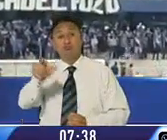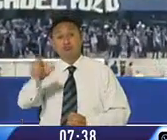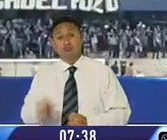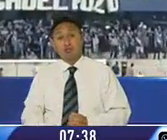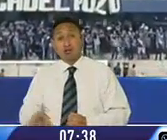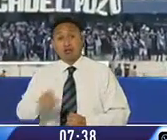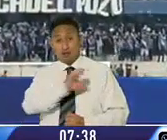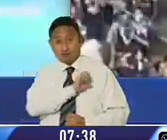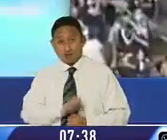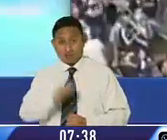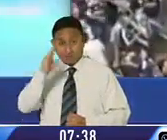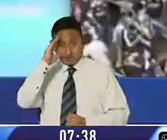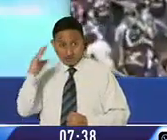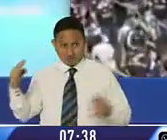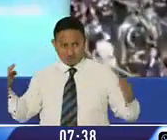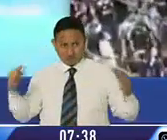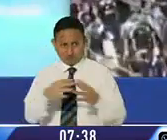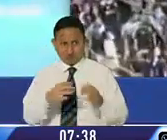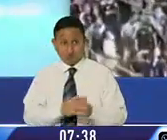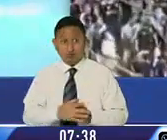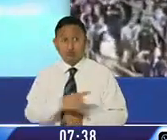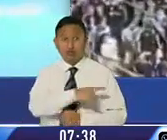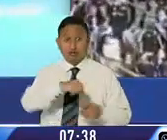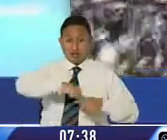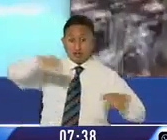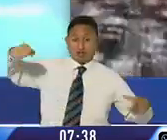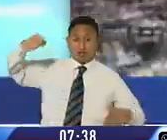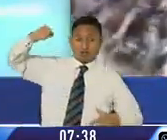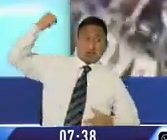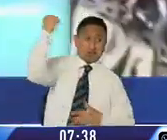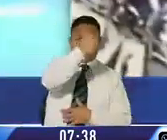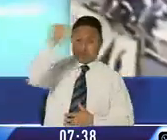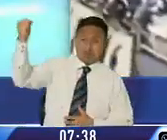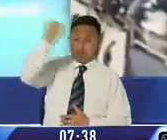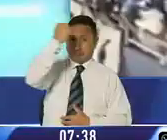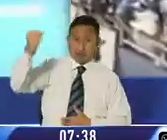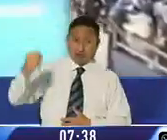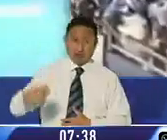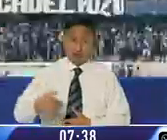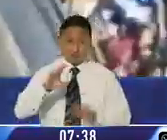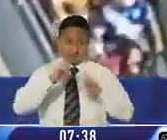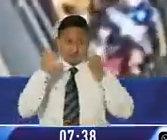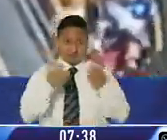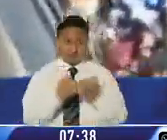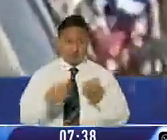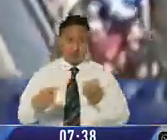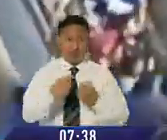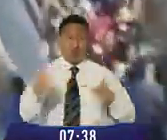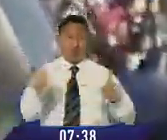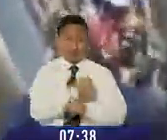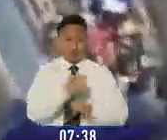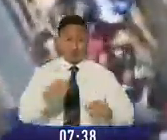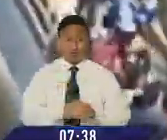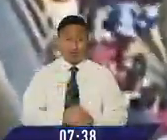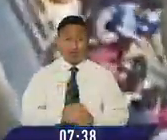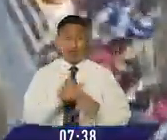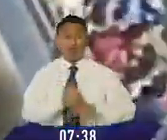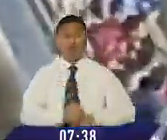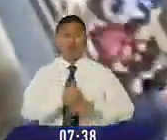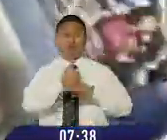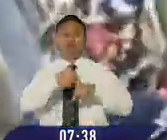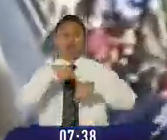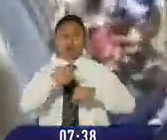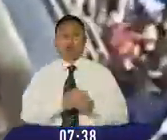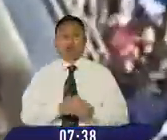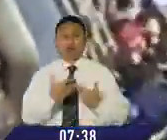aficionados del Emelec y la policía, incluso ataques con armas blancas en el graderío del Estadio Capuel, actos violentos que obligaron a las autoridades